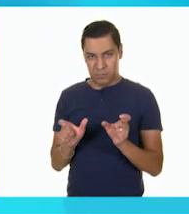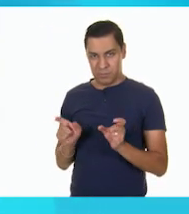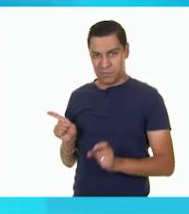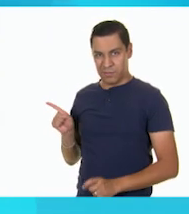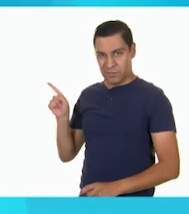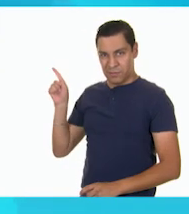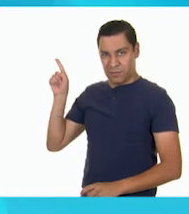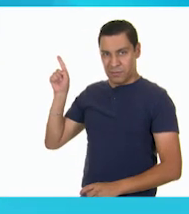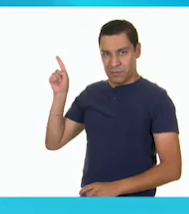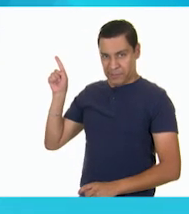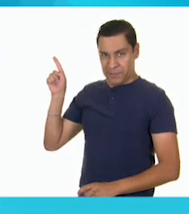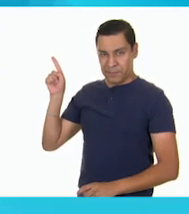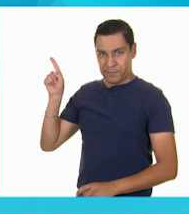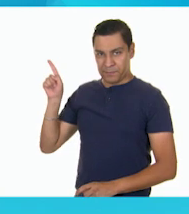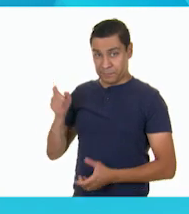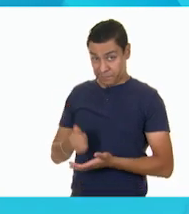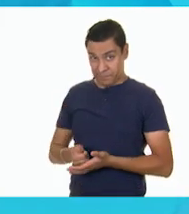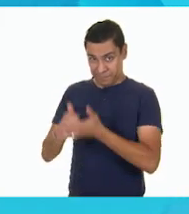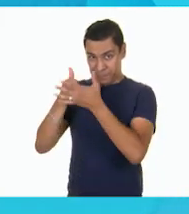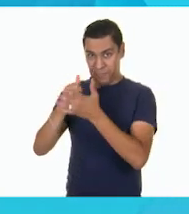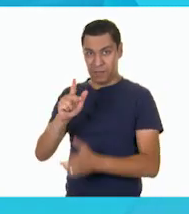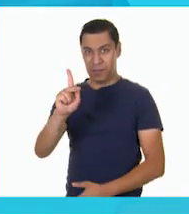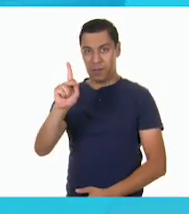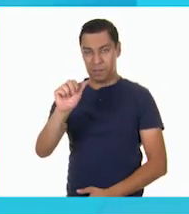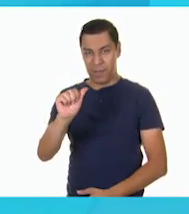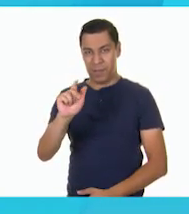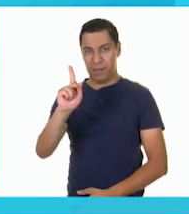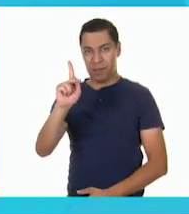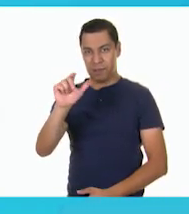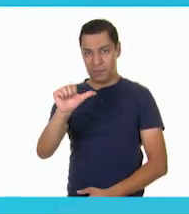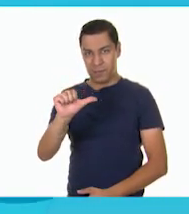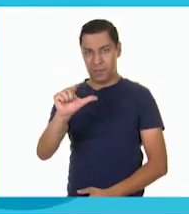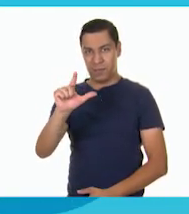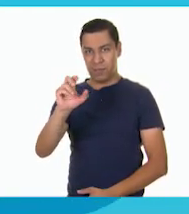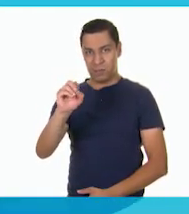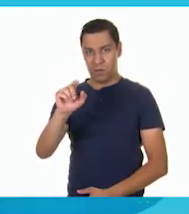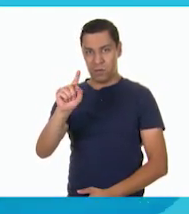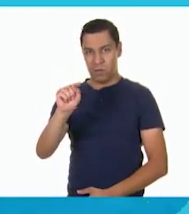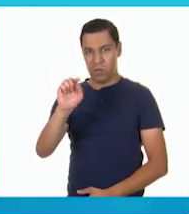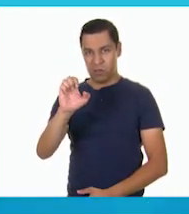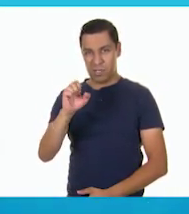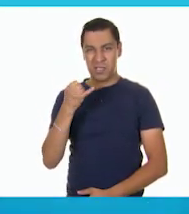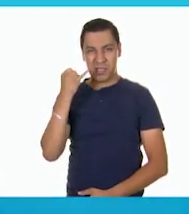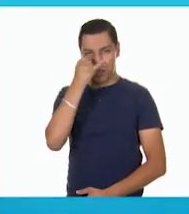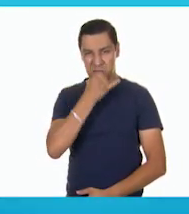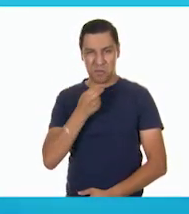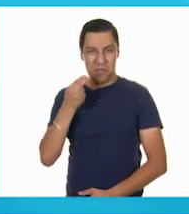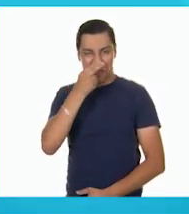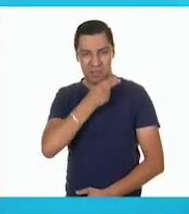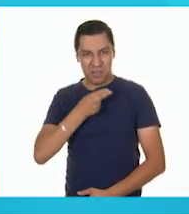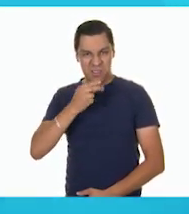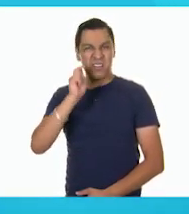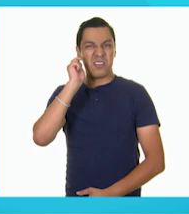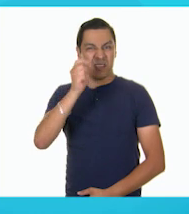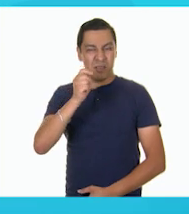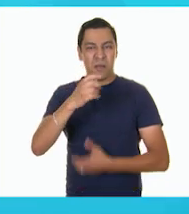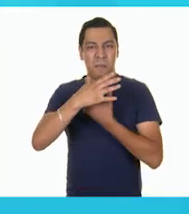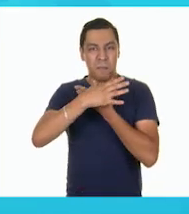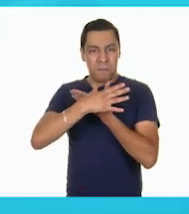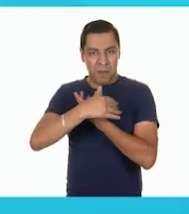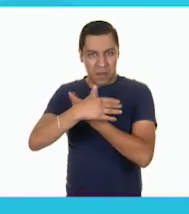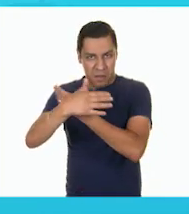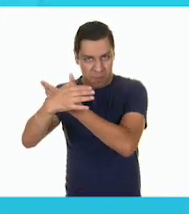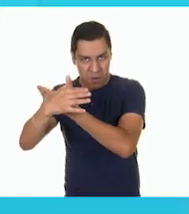¿Me ayudas a leerlo, por favor? Claro que sí. Papalote, del náhuatl, papalotl, significa mariposa. Juguete de armazón